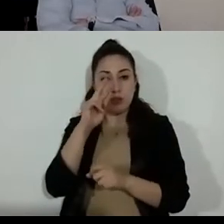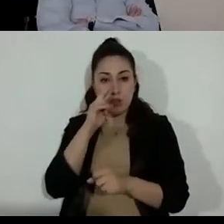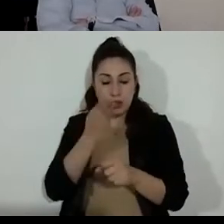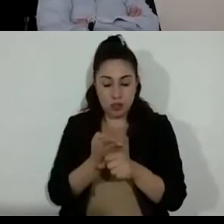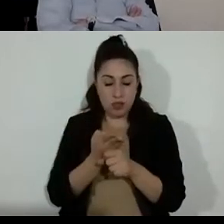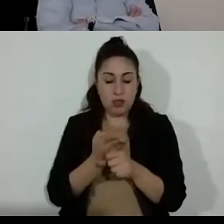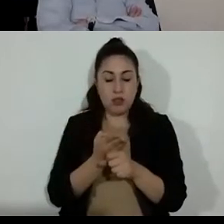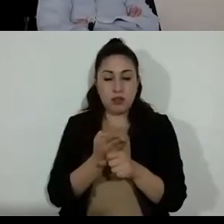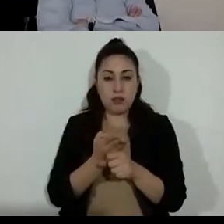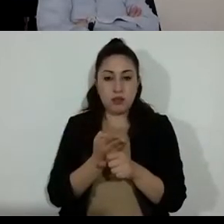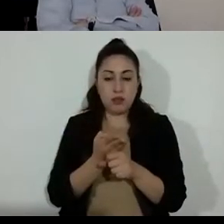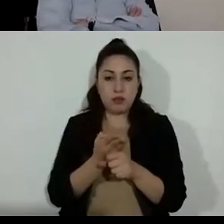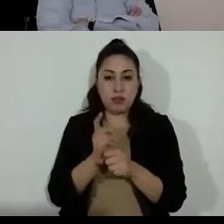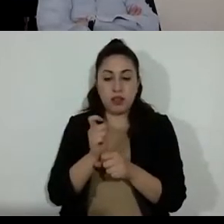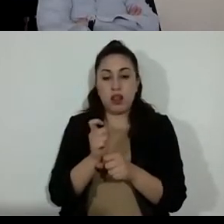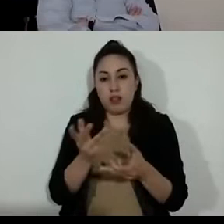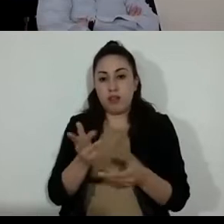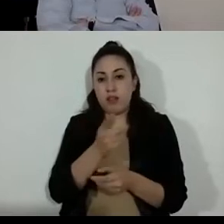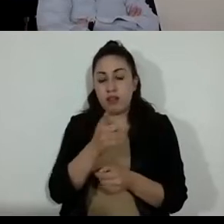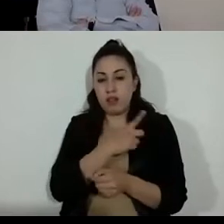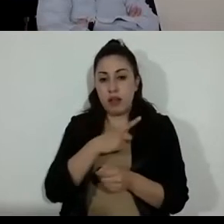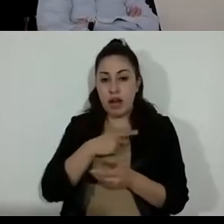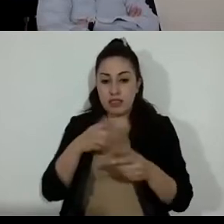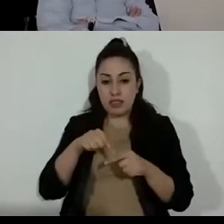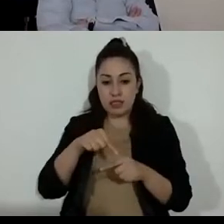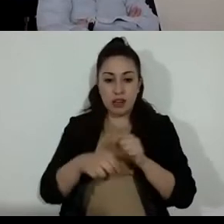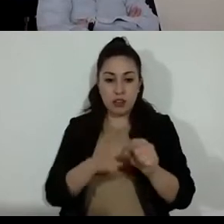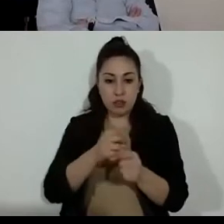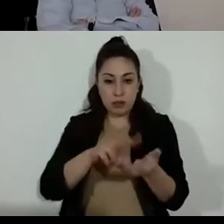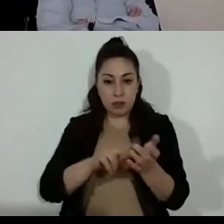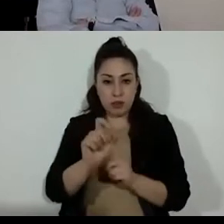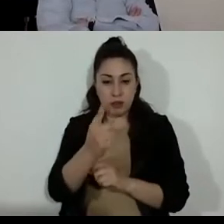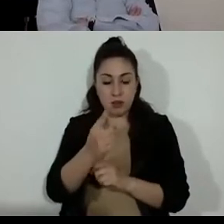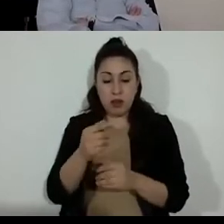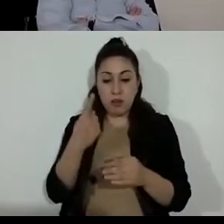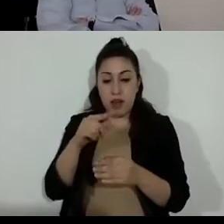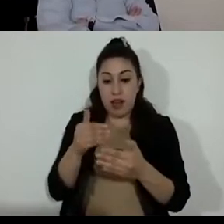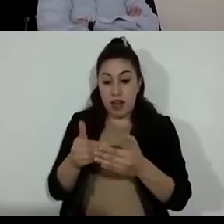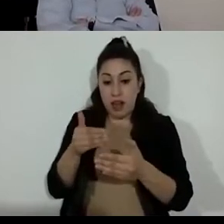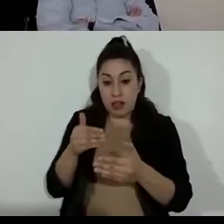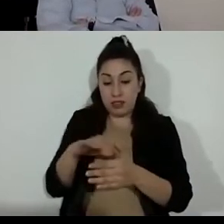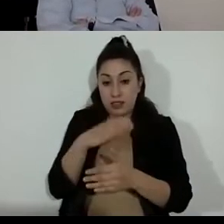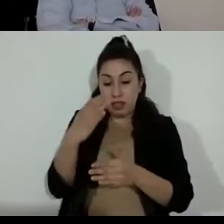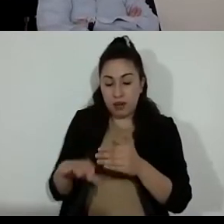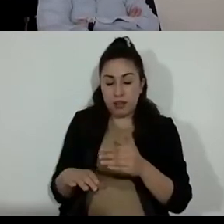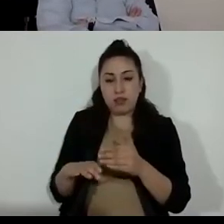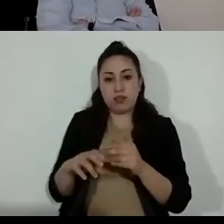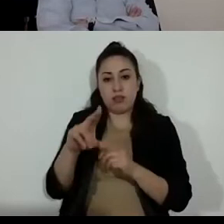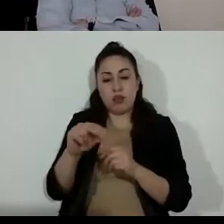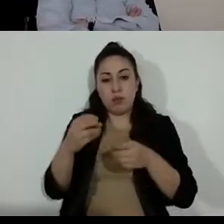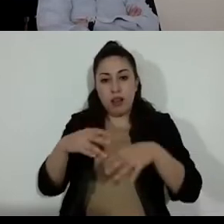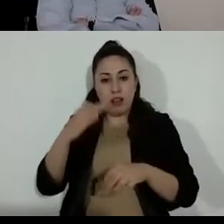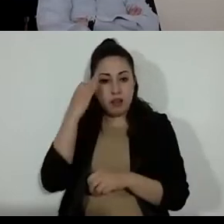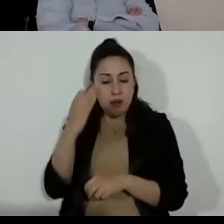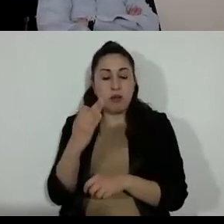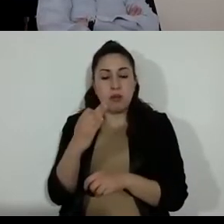de lo que debemos de cumplir nosotros este año para que antes de finalizar, la verdad es que creo que estaremos cumpliendo la